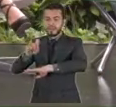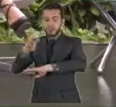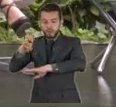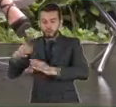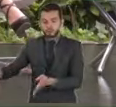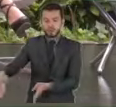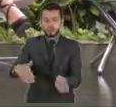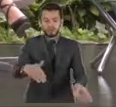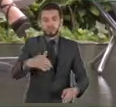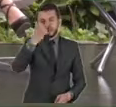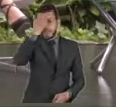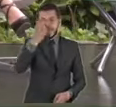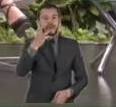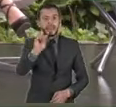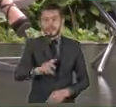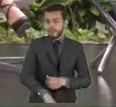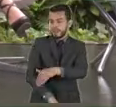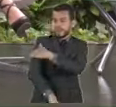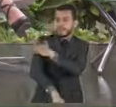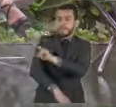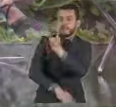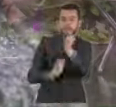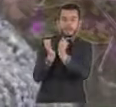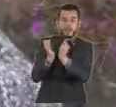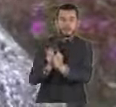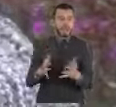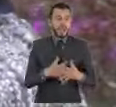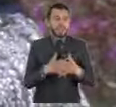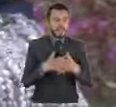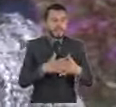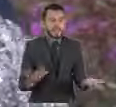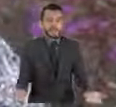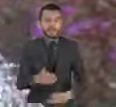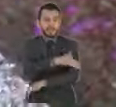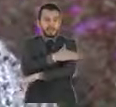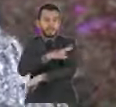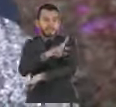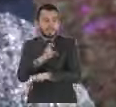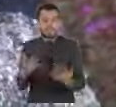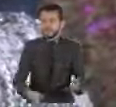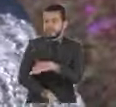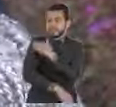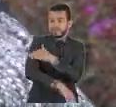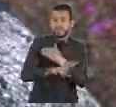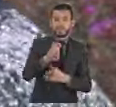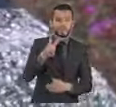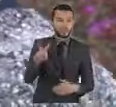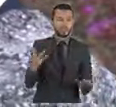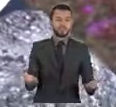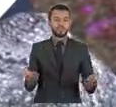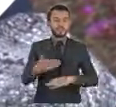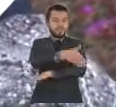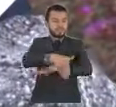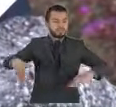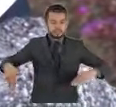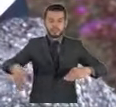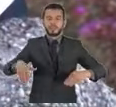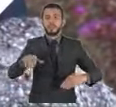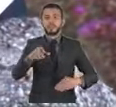NQS, por la primera de mayo, por las Américas, por la 26, por la 72, por la avenida Suba.